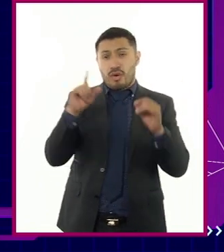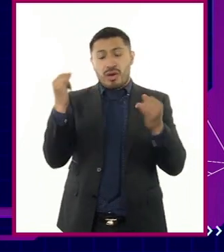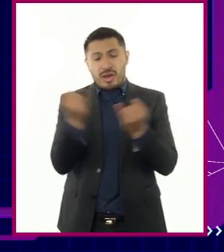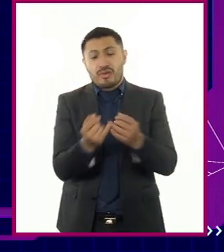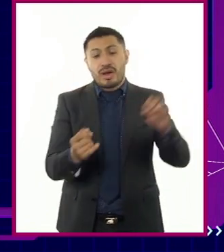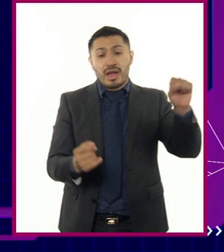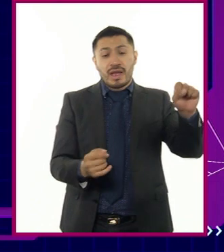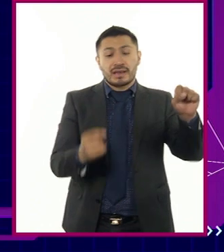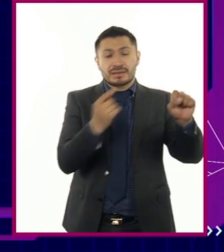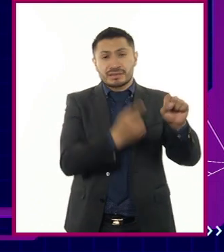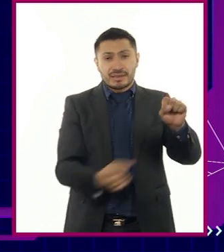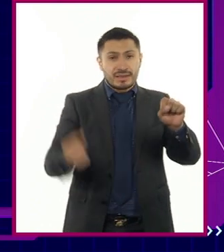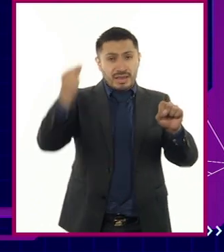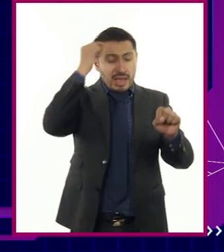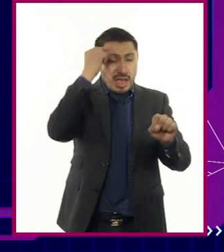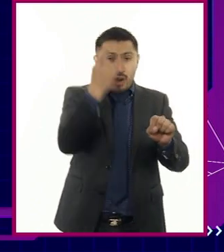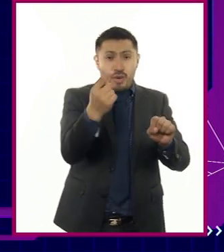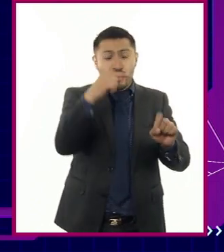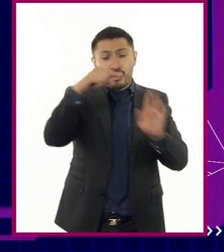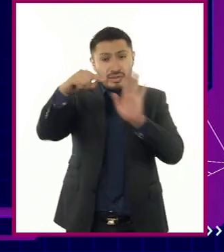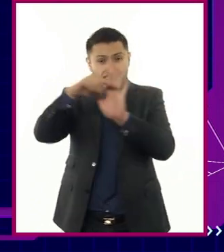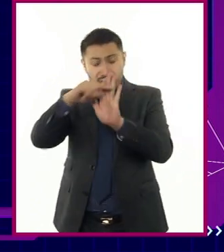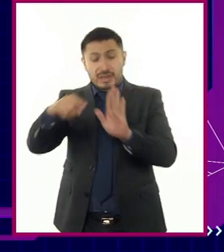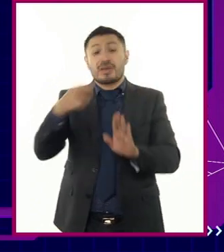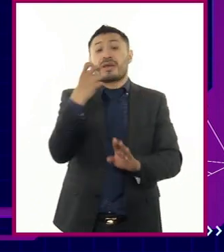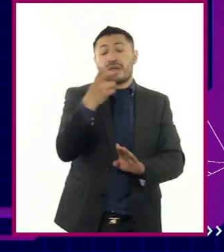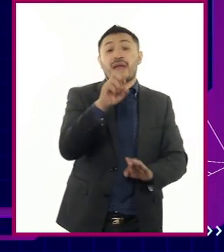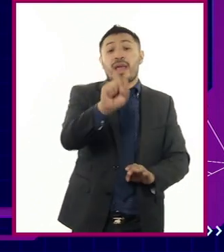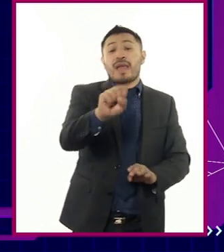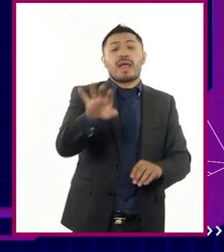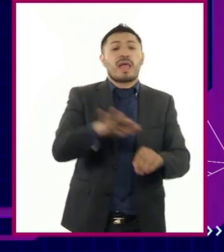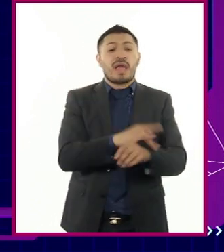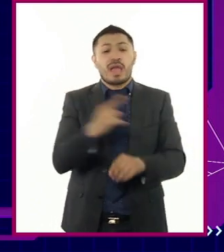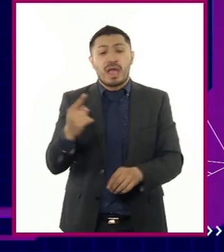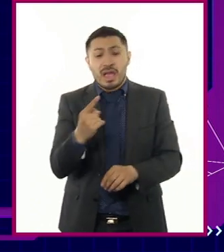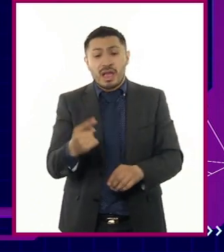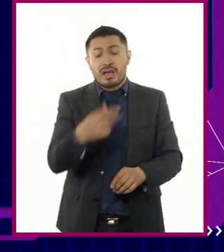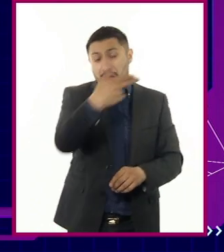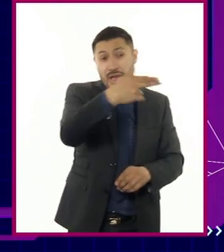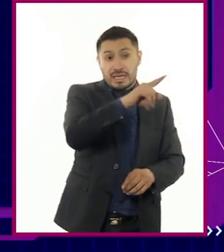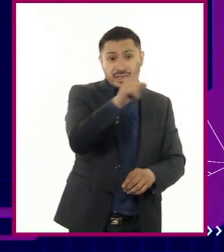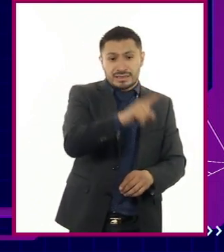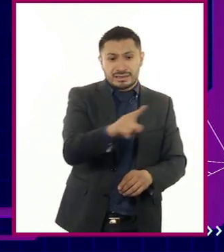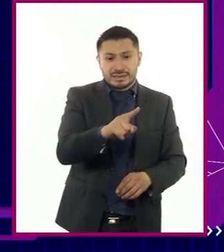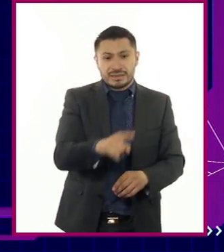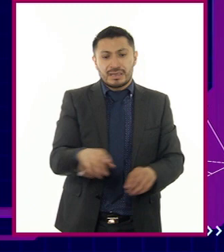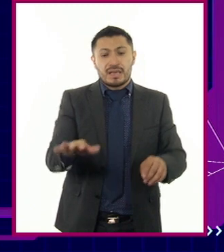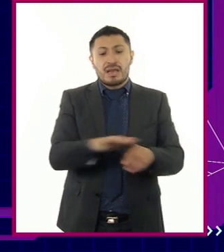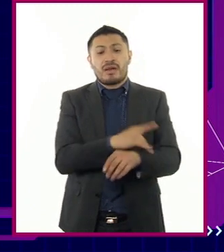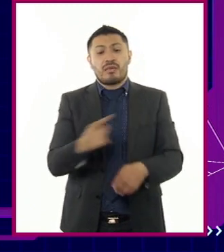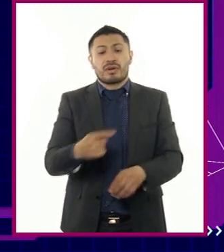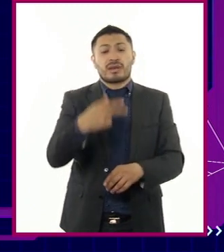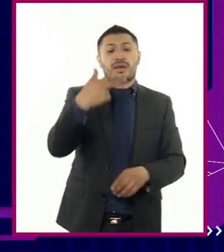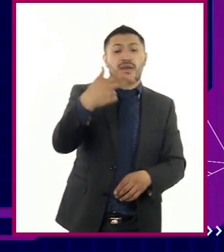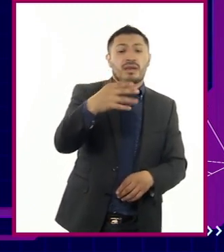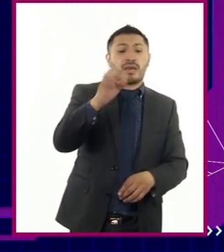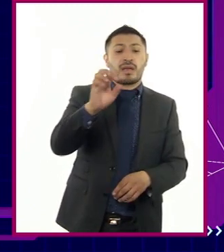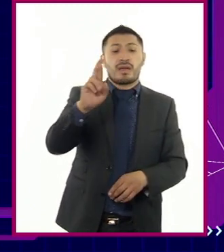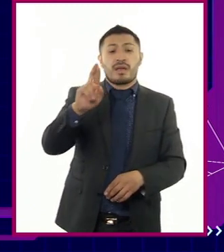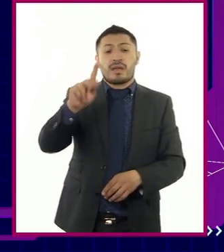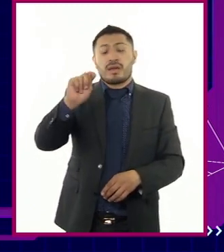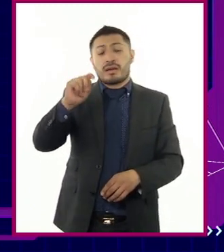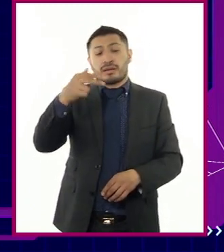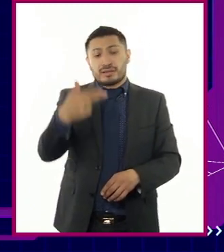Se utiliza la S porque los Hertz son una unidad de medida relacionada con los segundos. De hecho, se puede leer